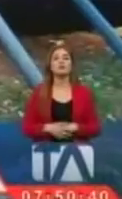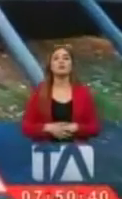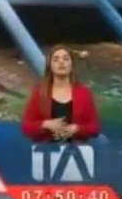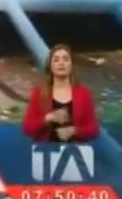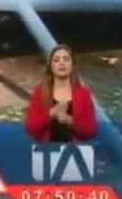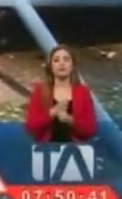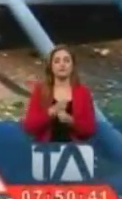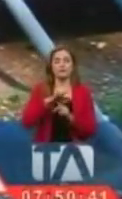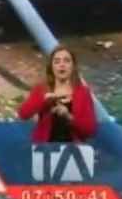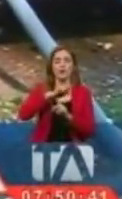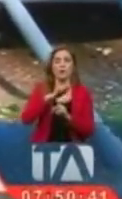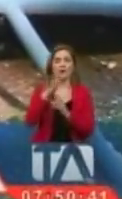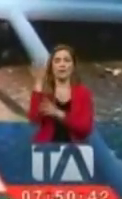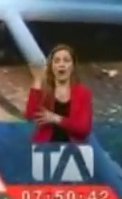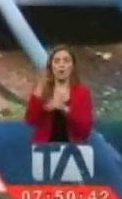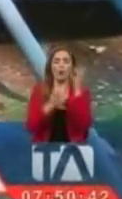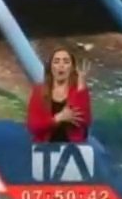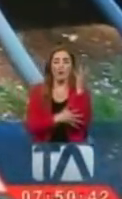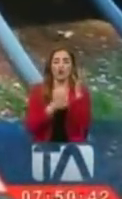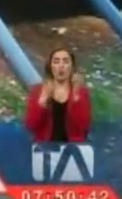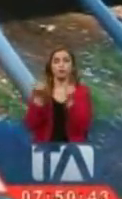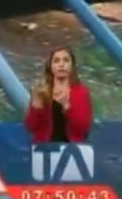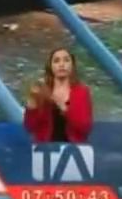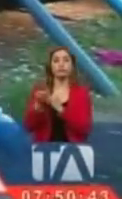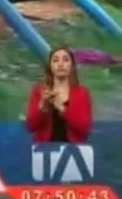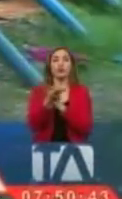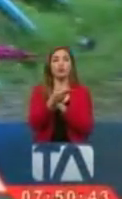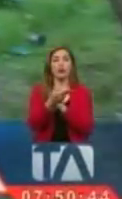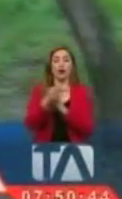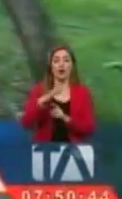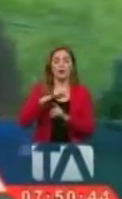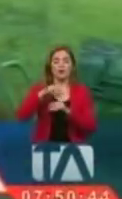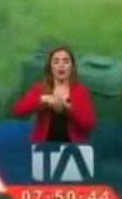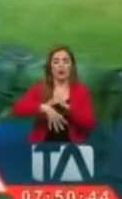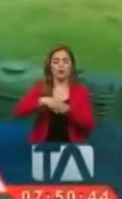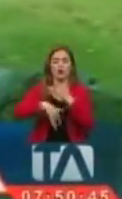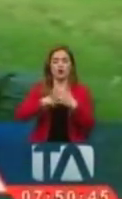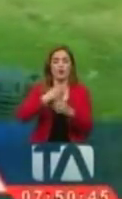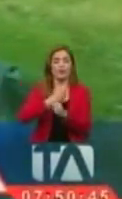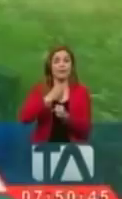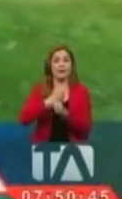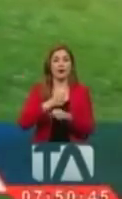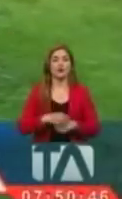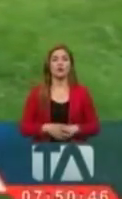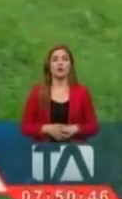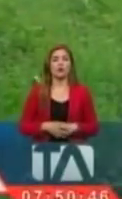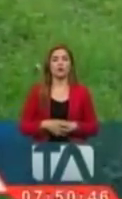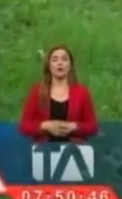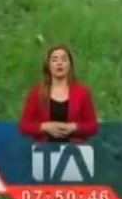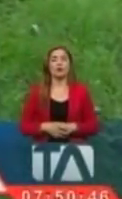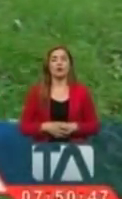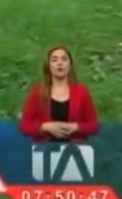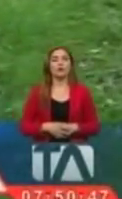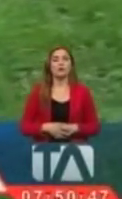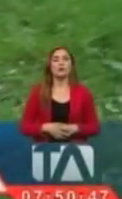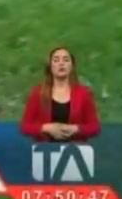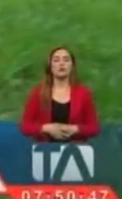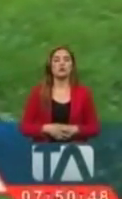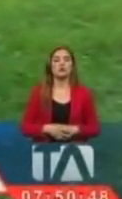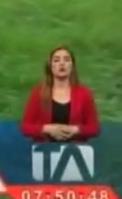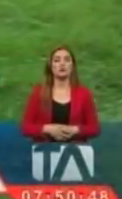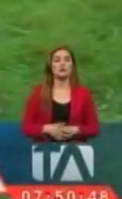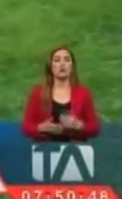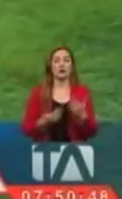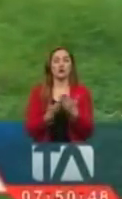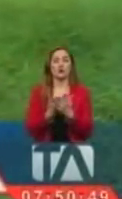mantenimiento lo que puede hacer limpieza de las piletas y hembras integrar más también además que se va a colocar unas